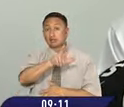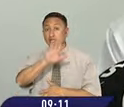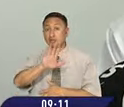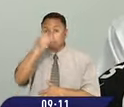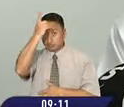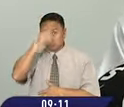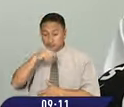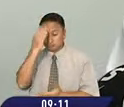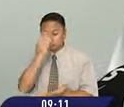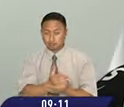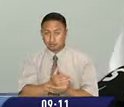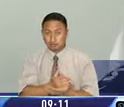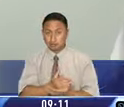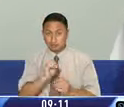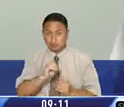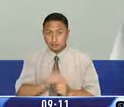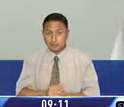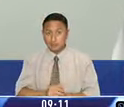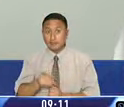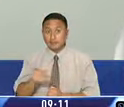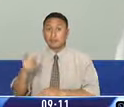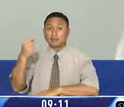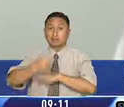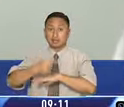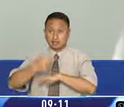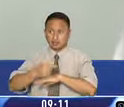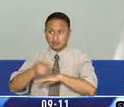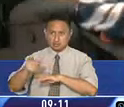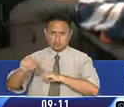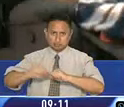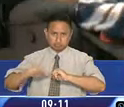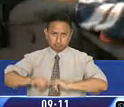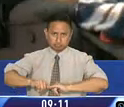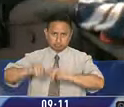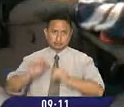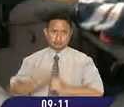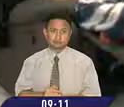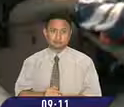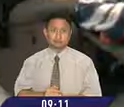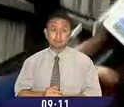darle mayor operatividad a las gerencias territoriales y locales. Solicitamos una